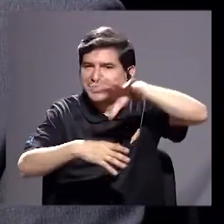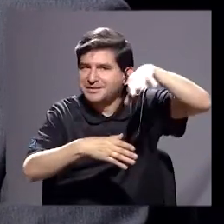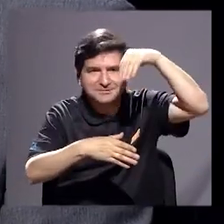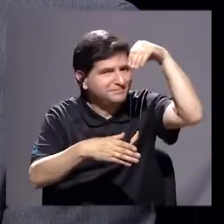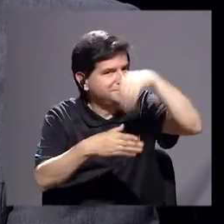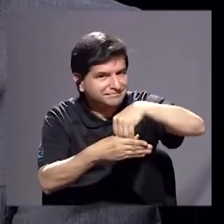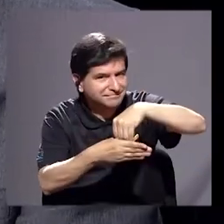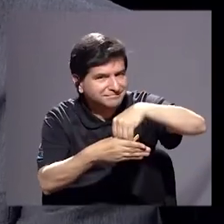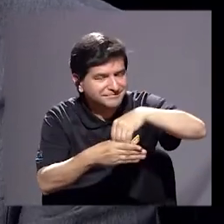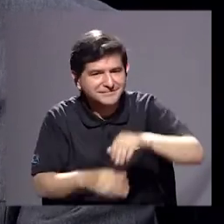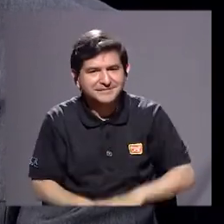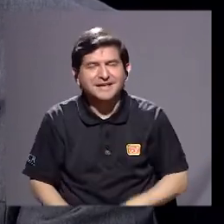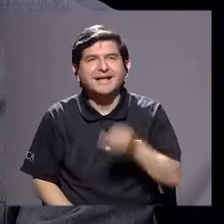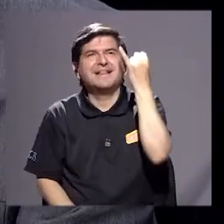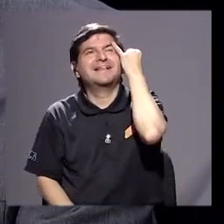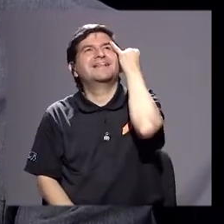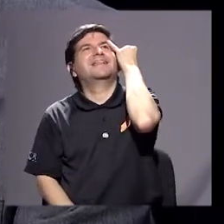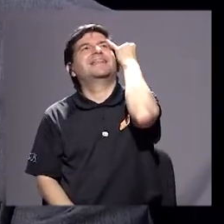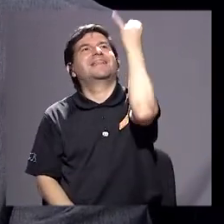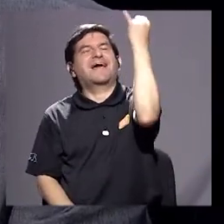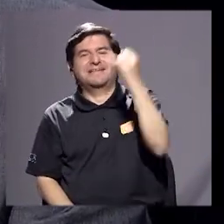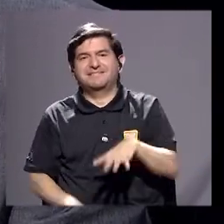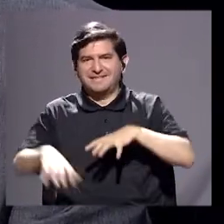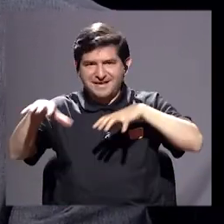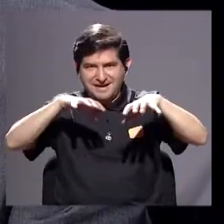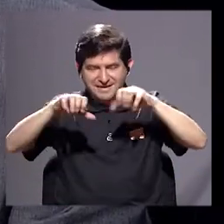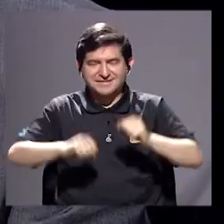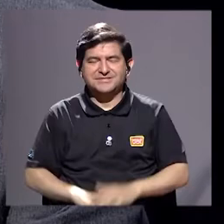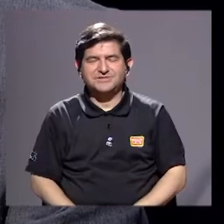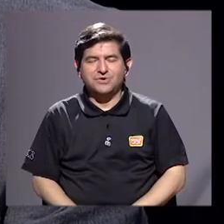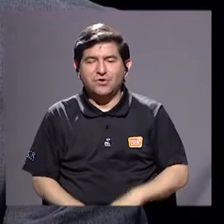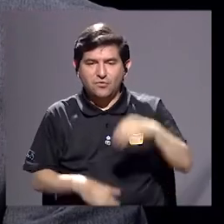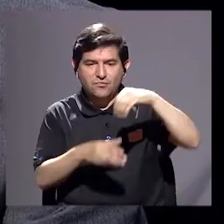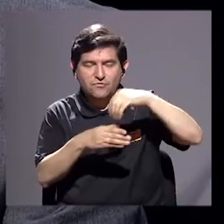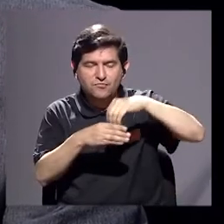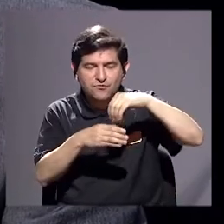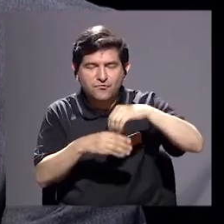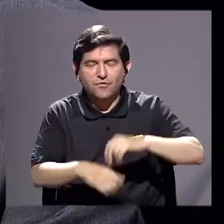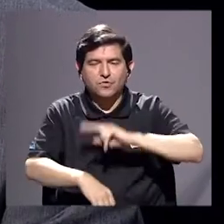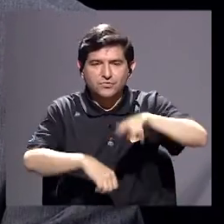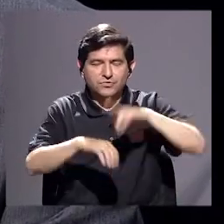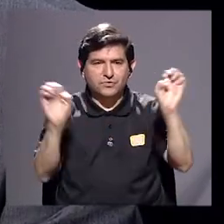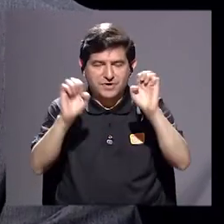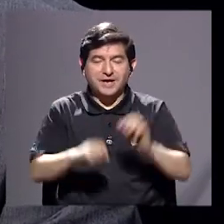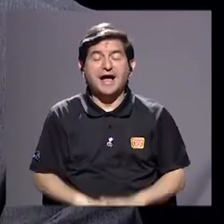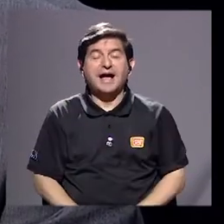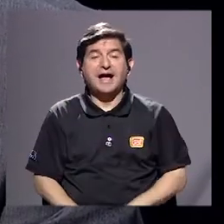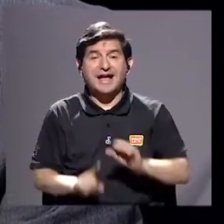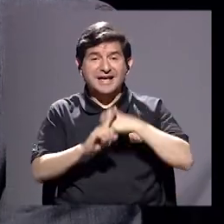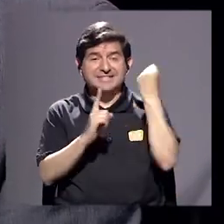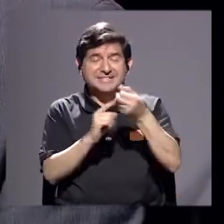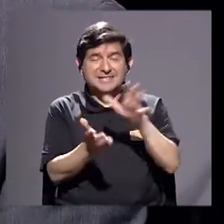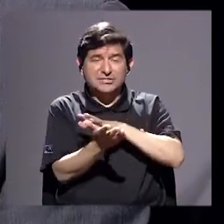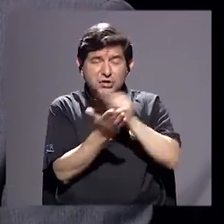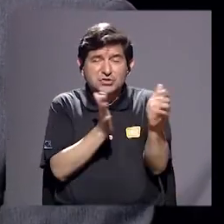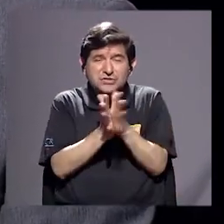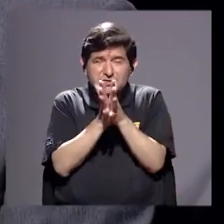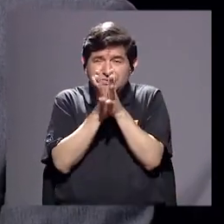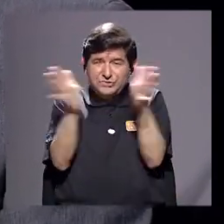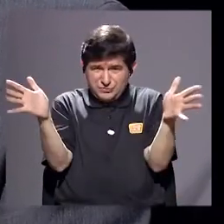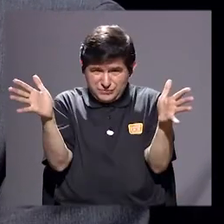es decir el concepto por el cual se activa el fondo de emergencia es un concepto de emergencia nacional de un estado de calamidad pública